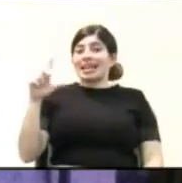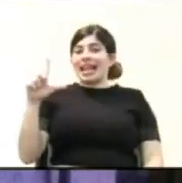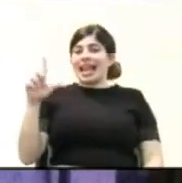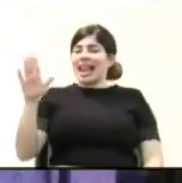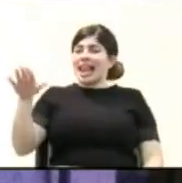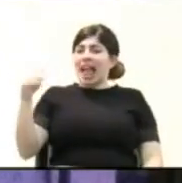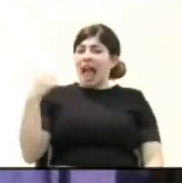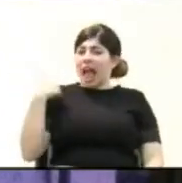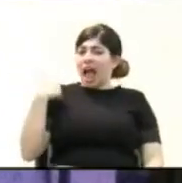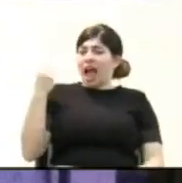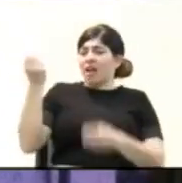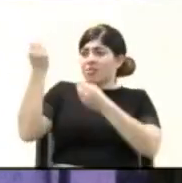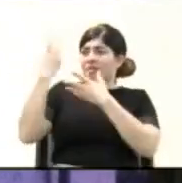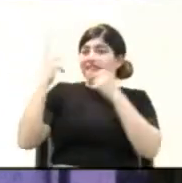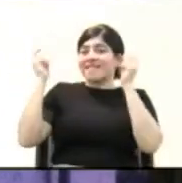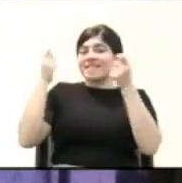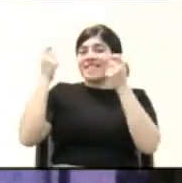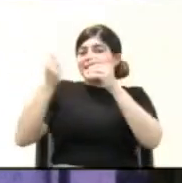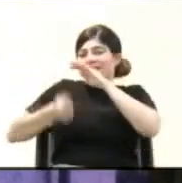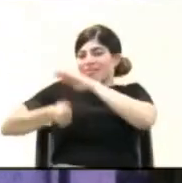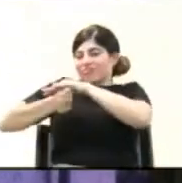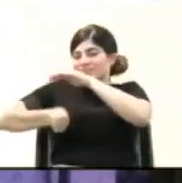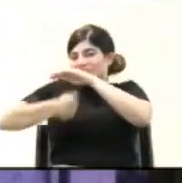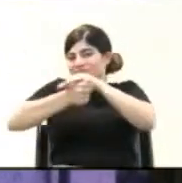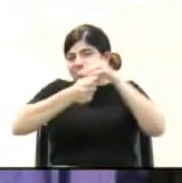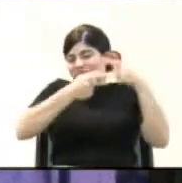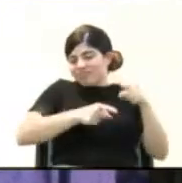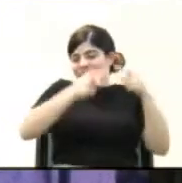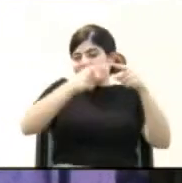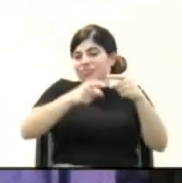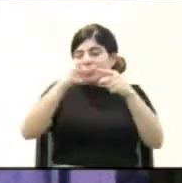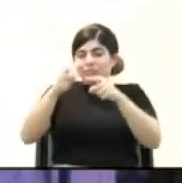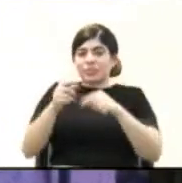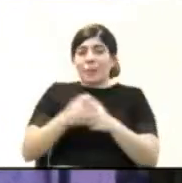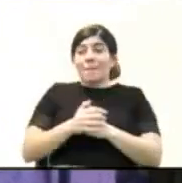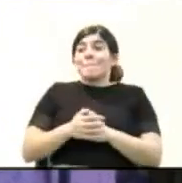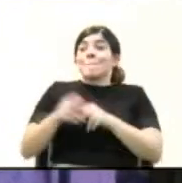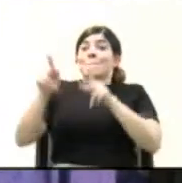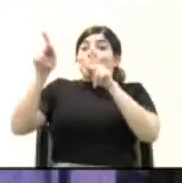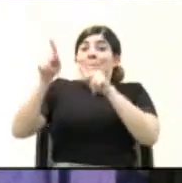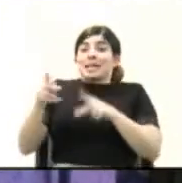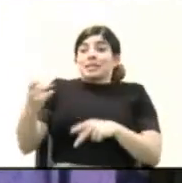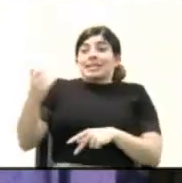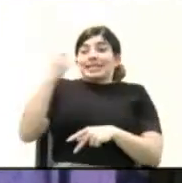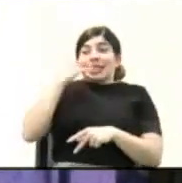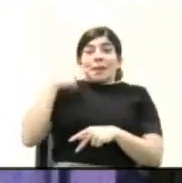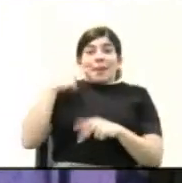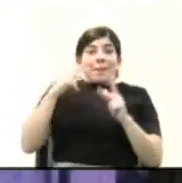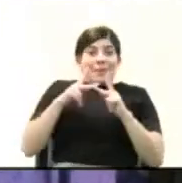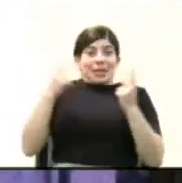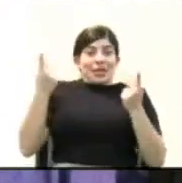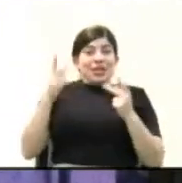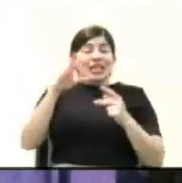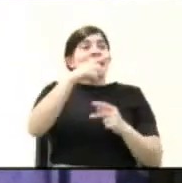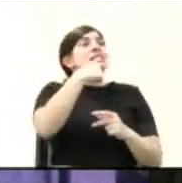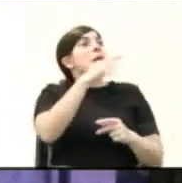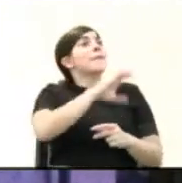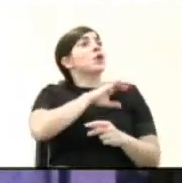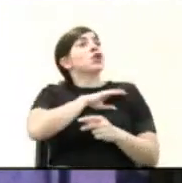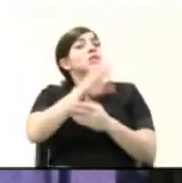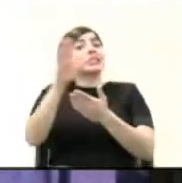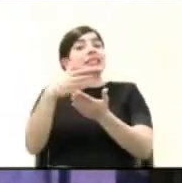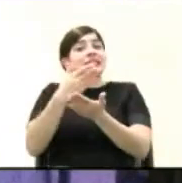tenemos reportes de fiestas clandestinas que se han hecho, de personas que han llamado al diario a decir que cuando llegan los